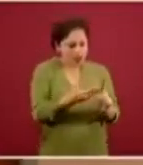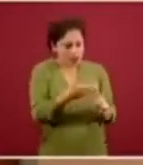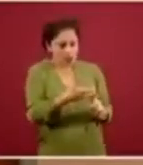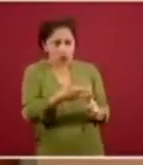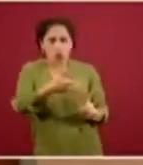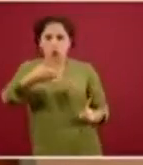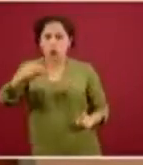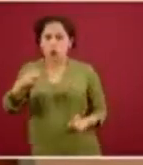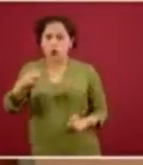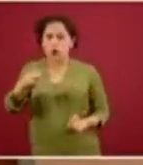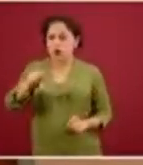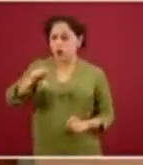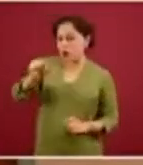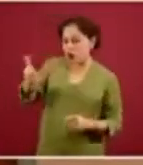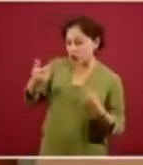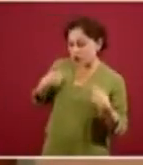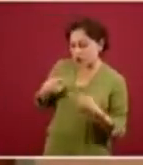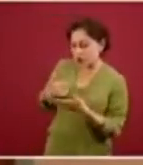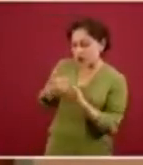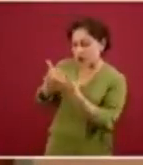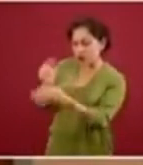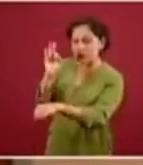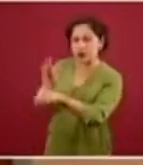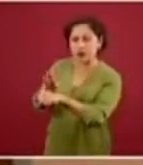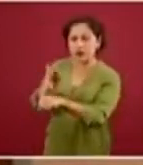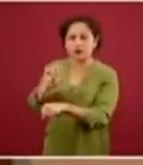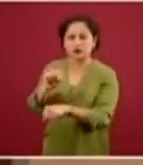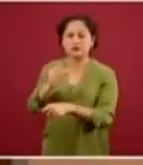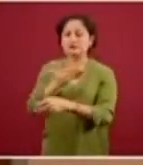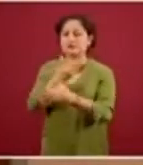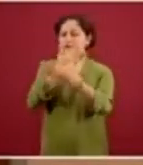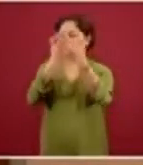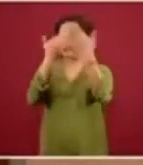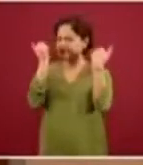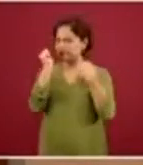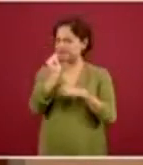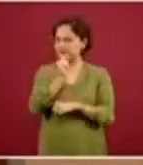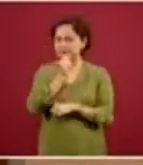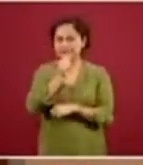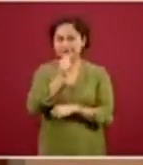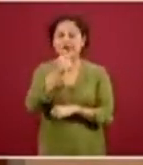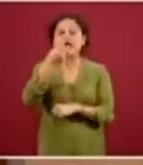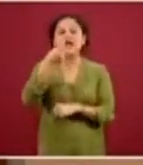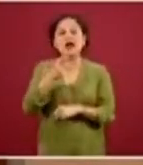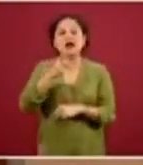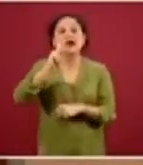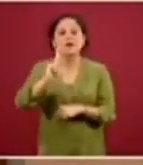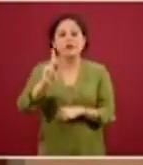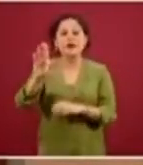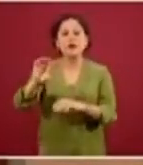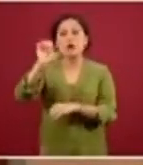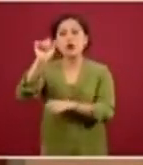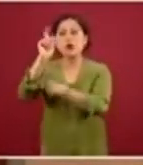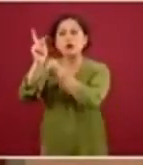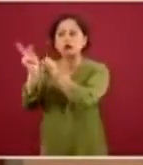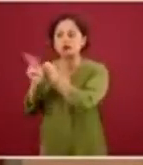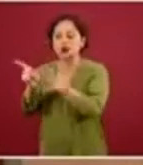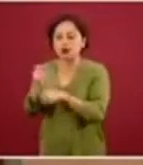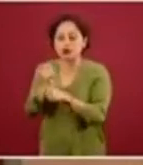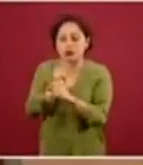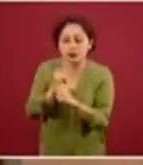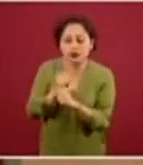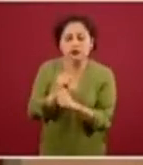dado que es una terapia prometedora, o que han mostrado resultados prometedores, es